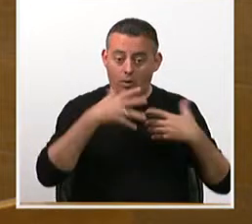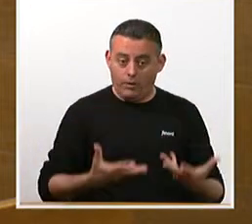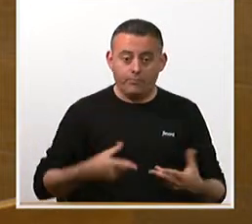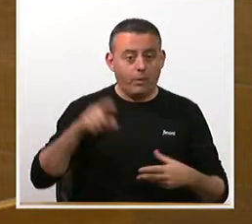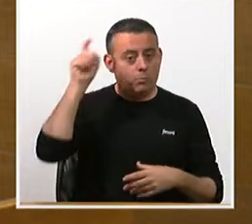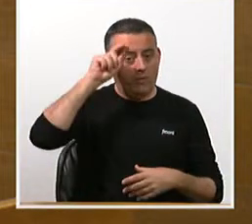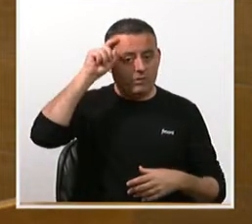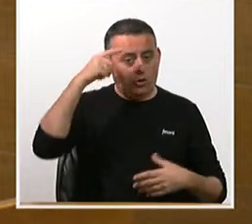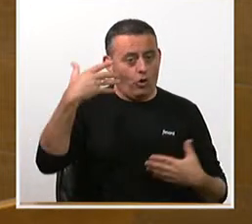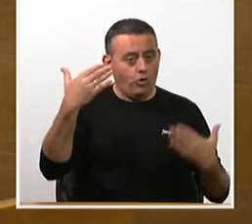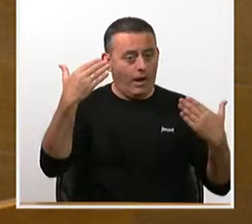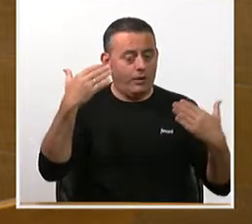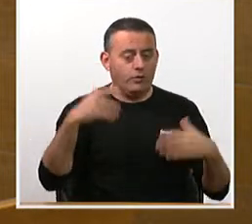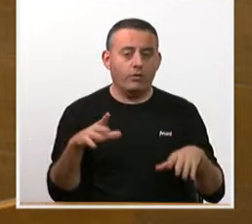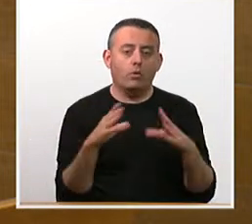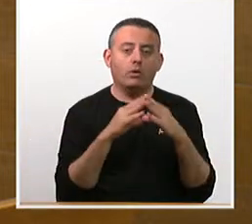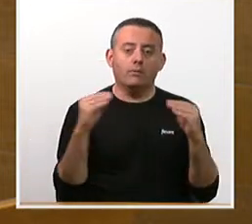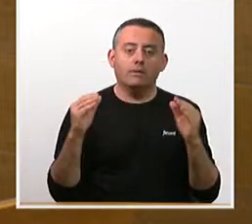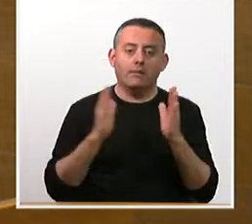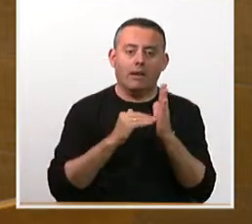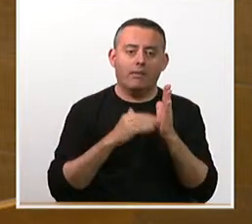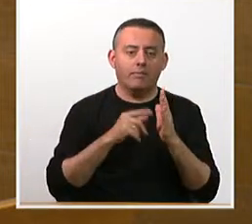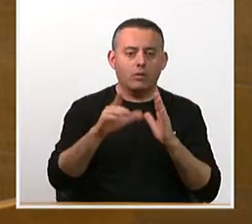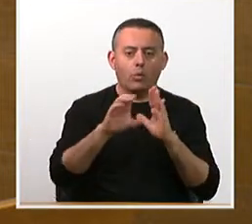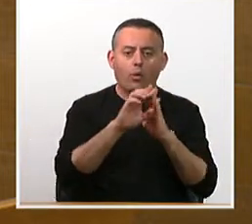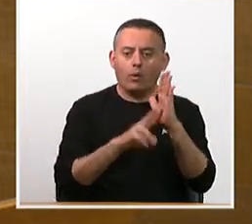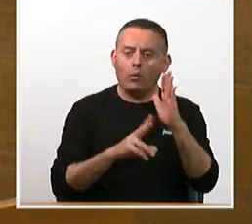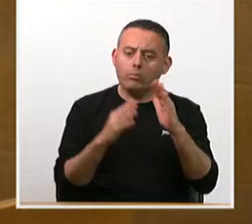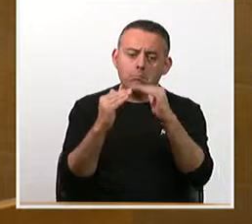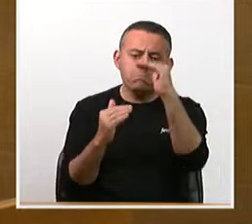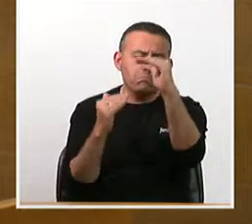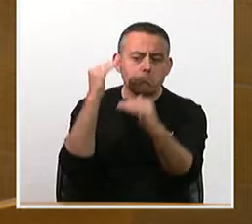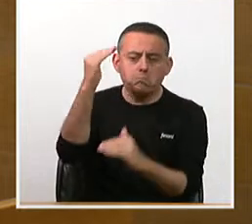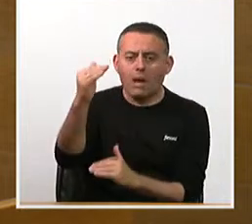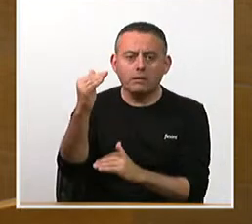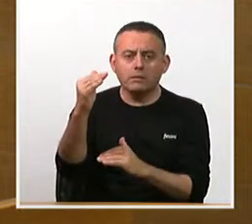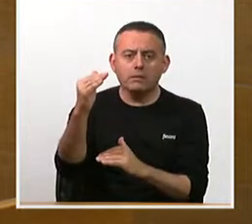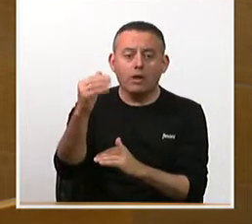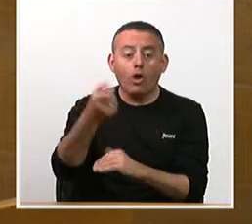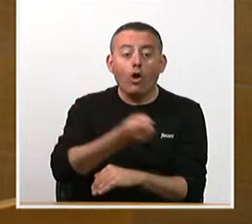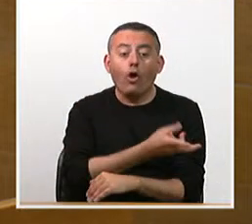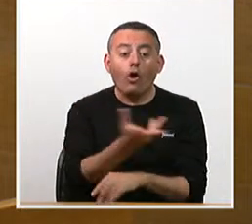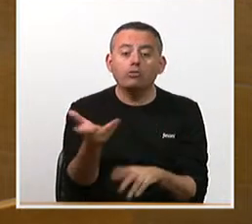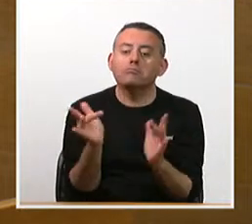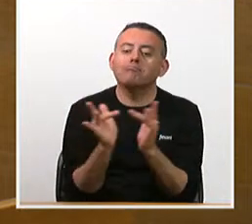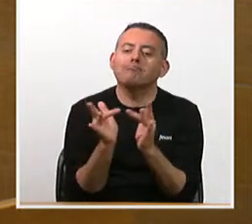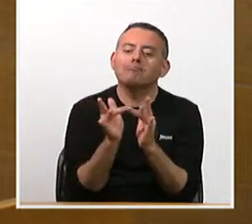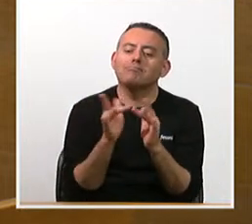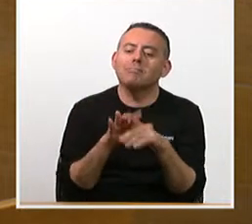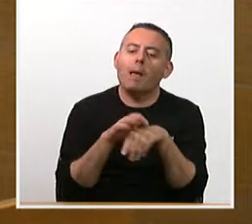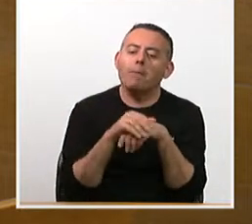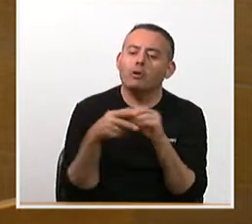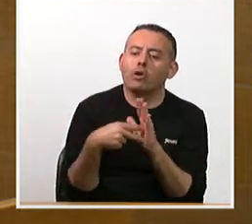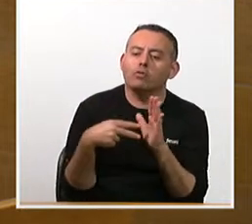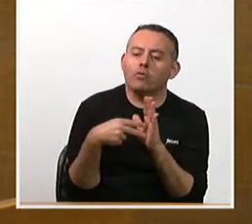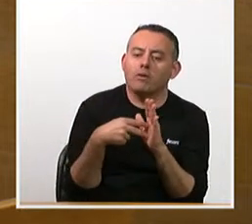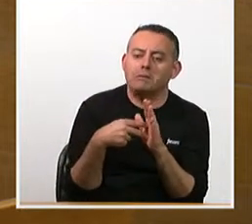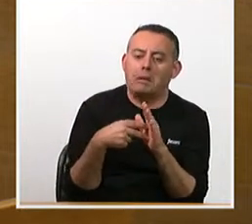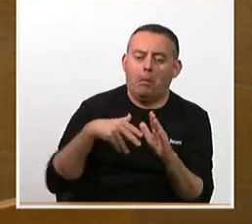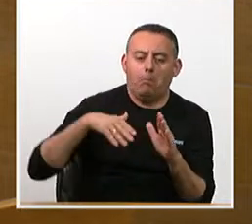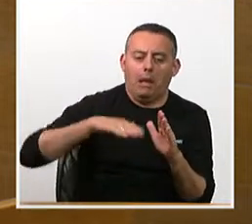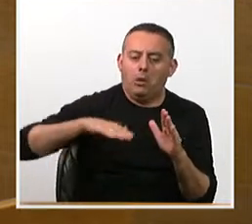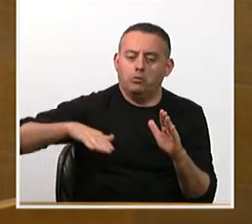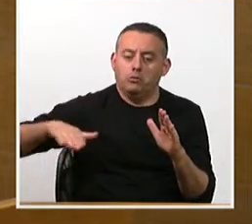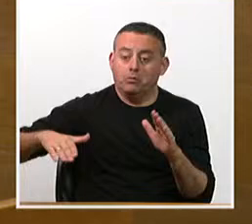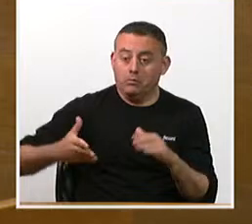Universidad de valencia un currículum muy superior a la mayoría de amiguetes que ustedes colocan al frente de organismos y